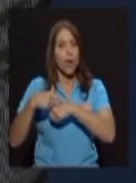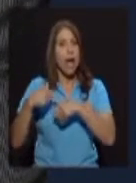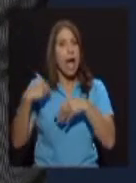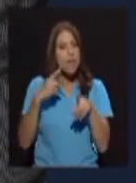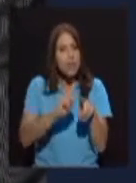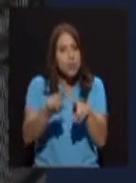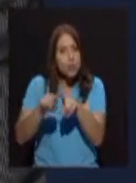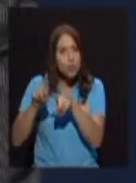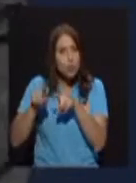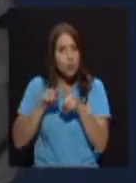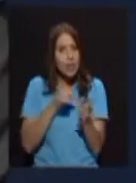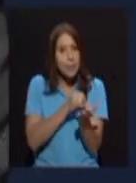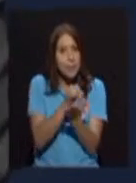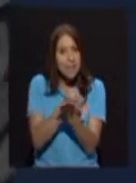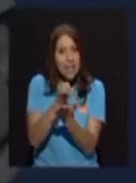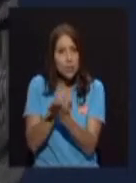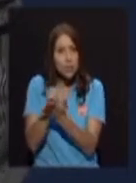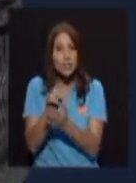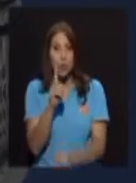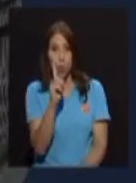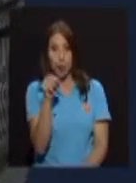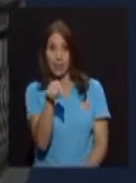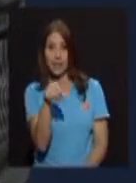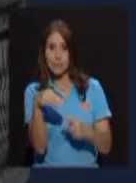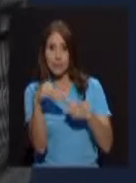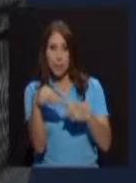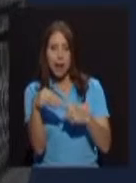de investigaciones, una de las cuales, la